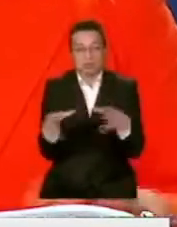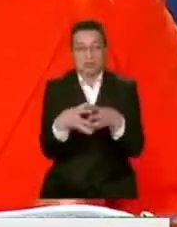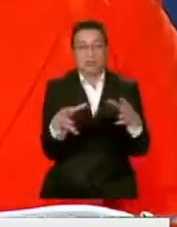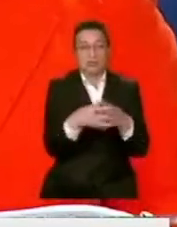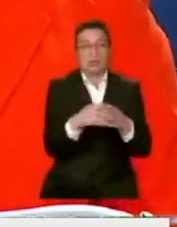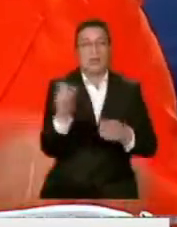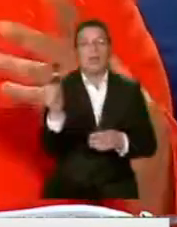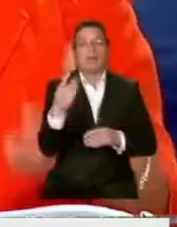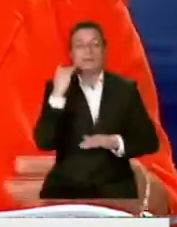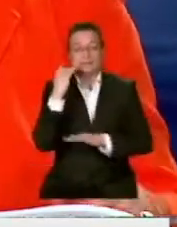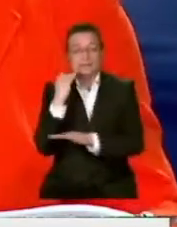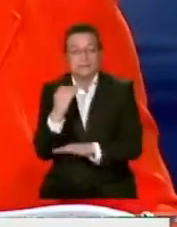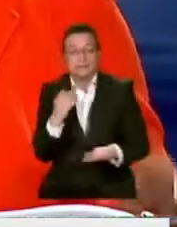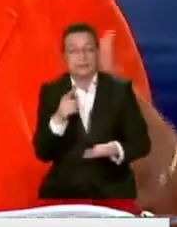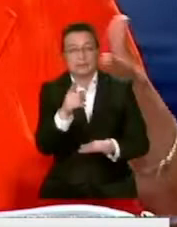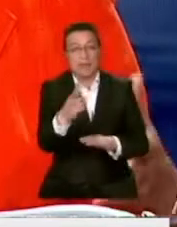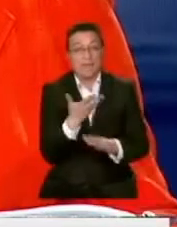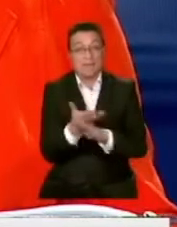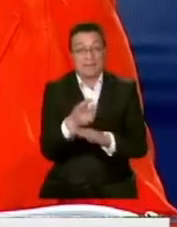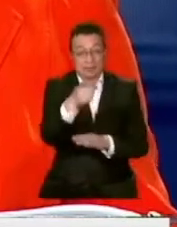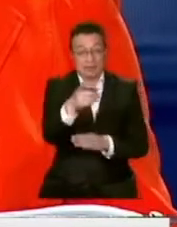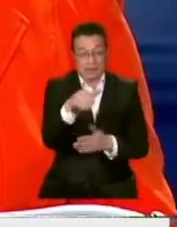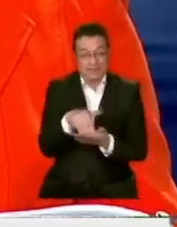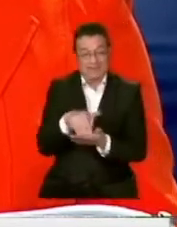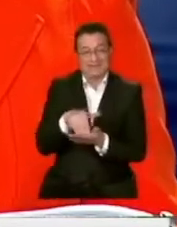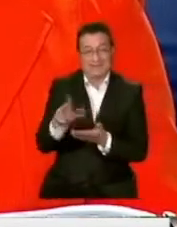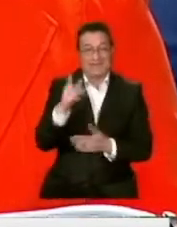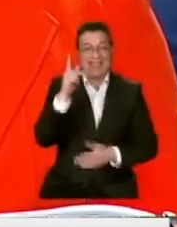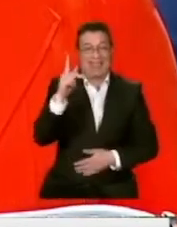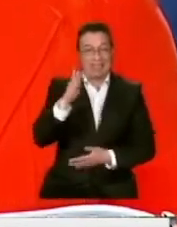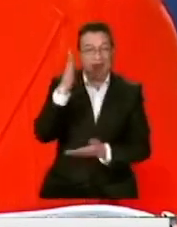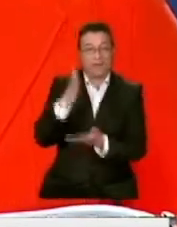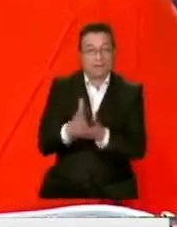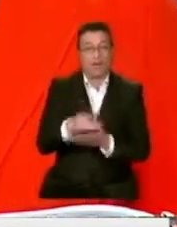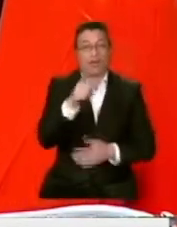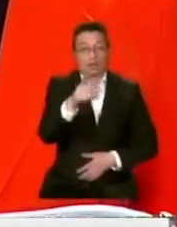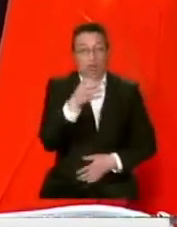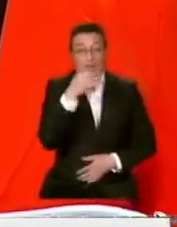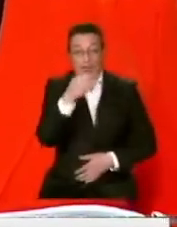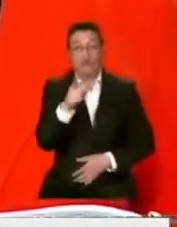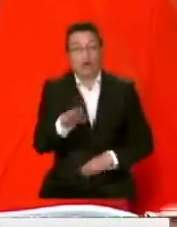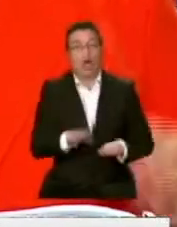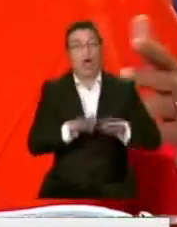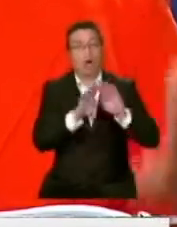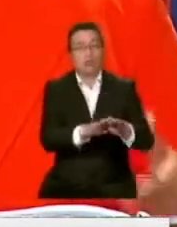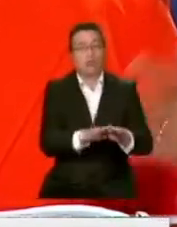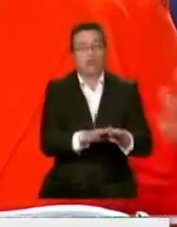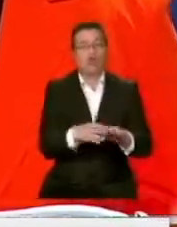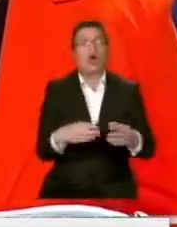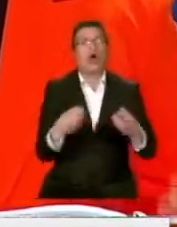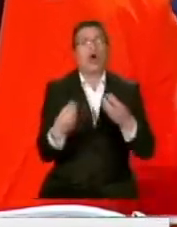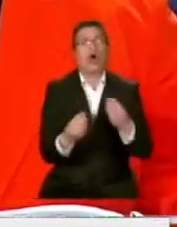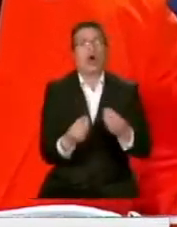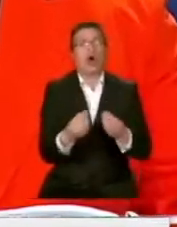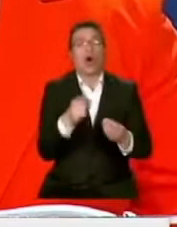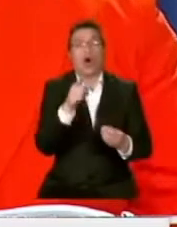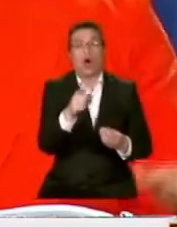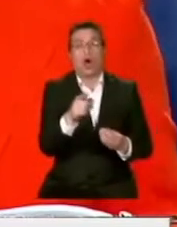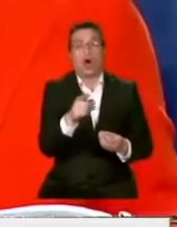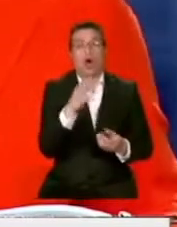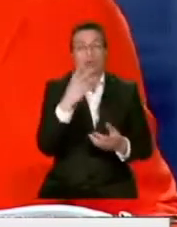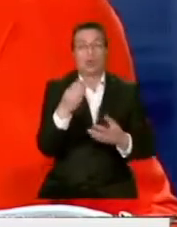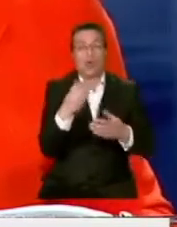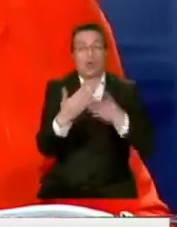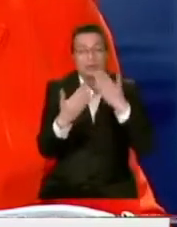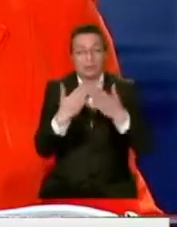primera infancia, donde les pidieron a ustedes que rechazaran kinder obligatorio y tú has señalado acá que lo apoyaste? ¿O cómo se entiende el diálogo que donde las